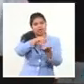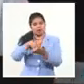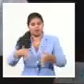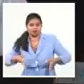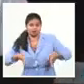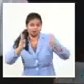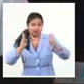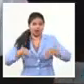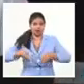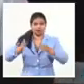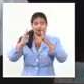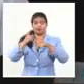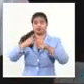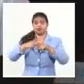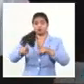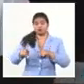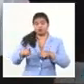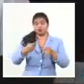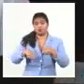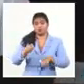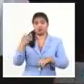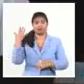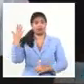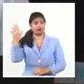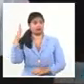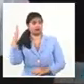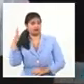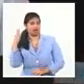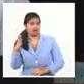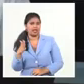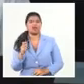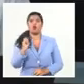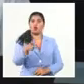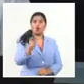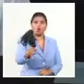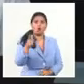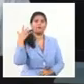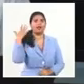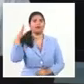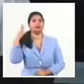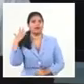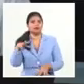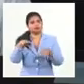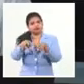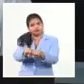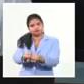de importación de componentes y elementos.